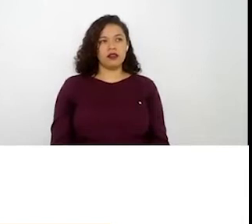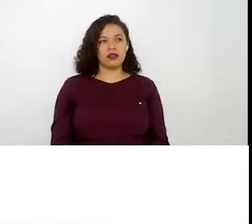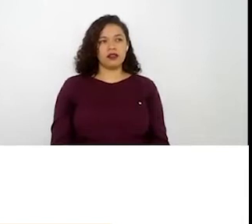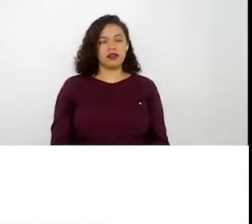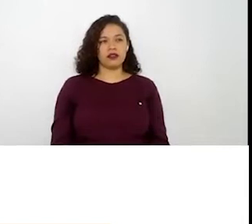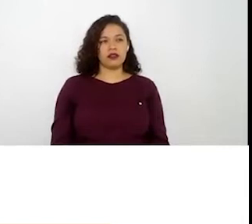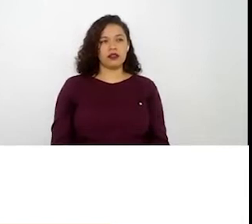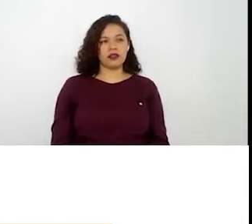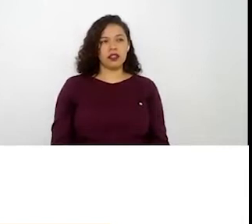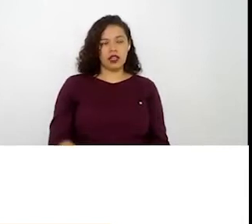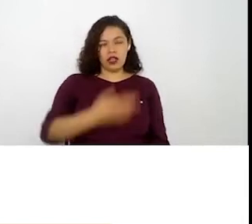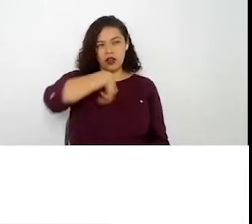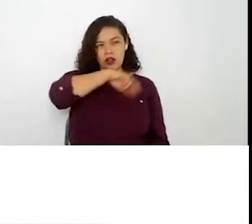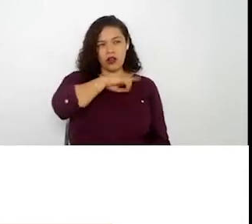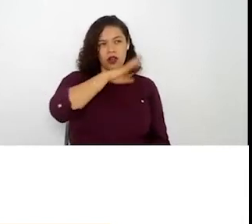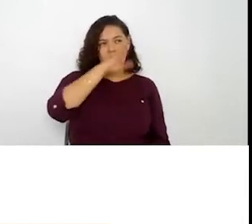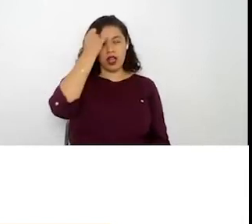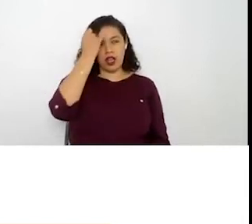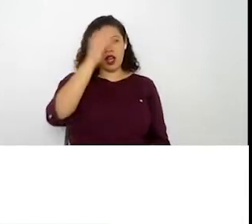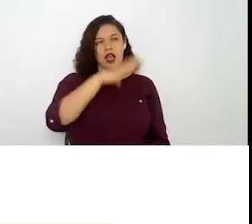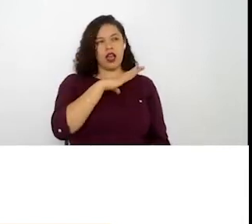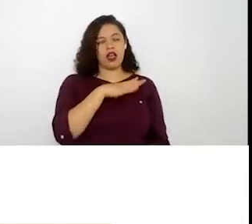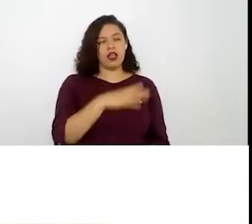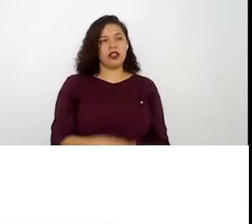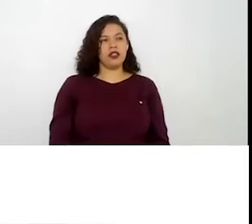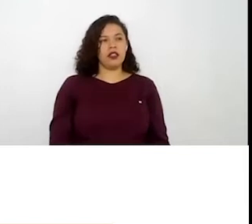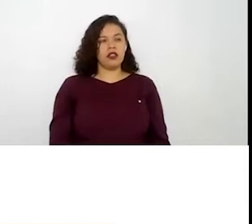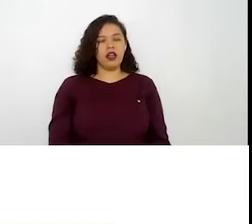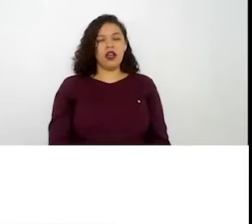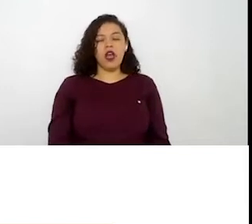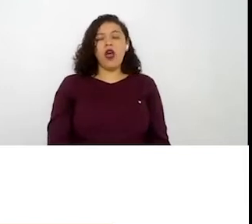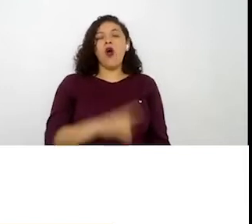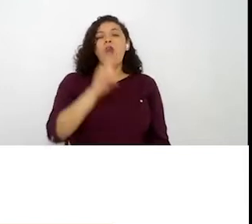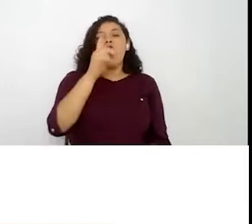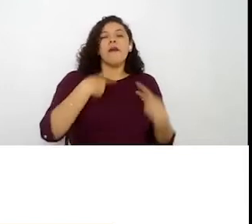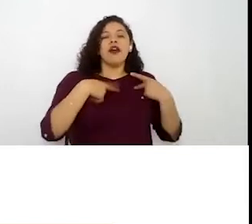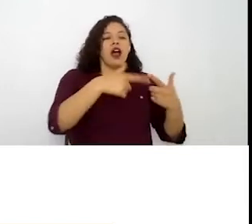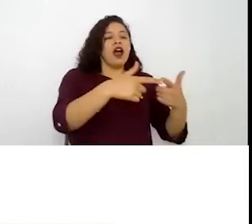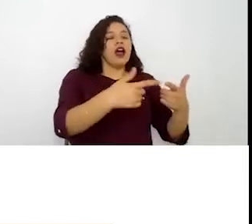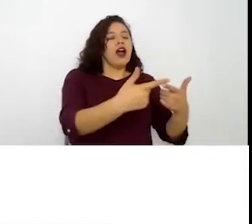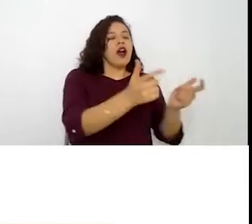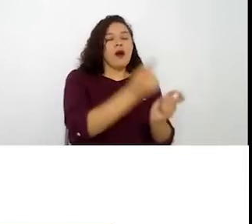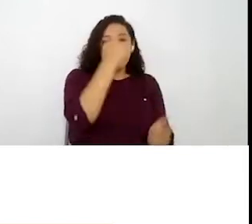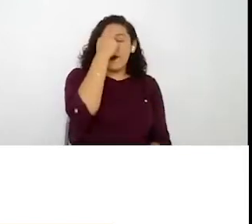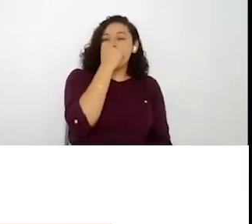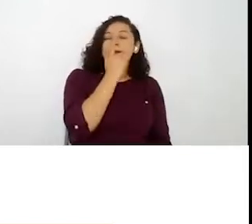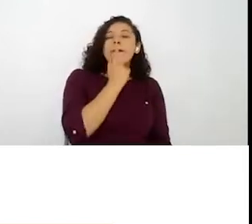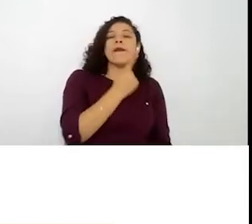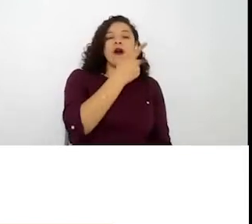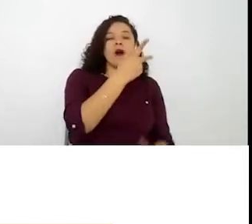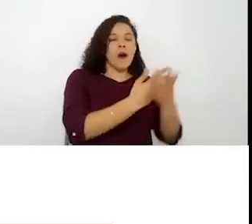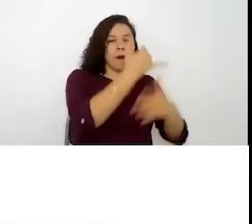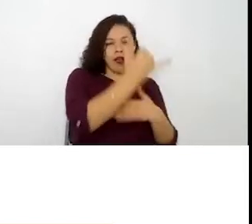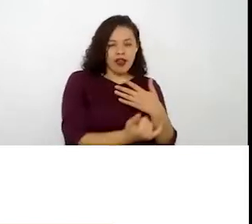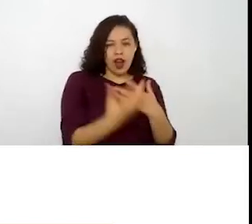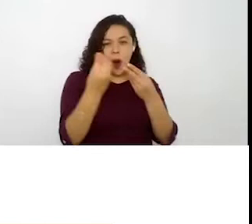nuestro criterio es que digamos un perfil de población un proyecto varios perfiles de